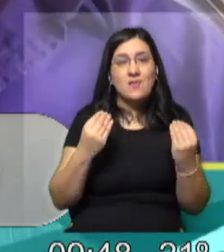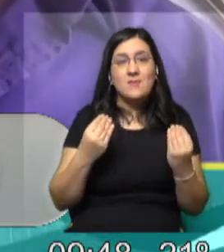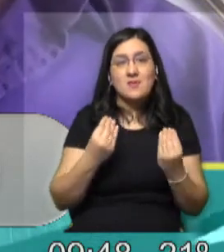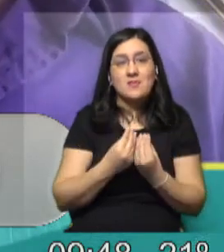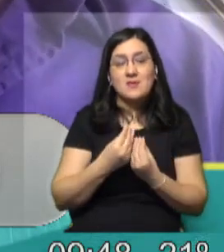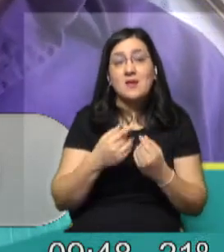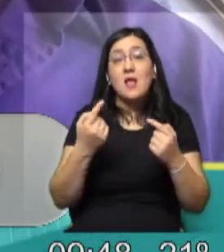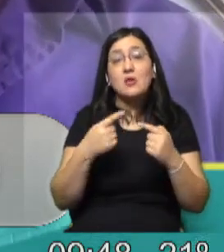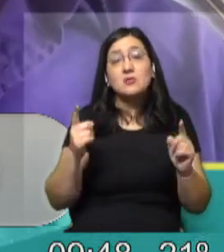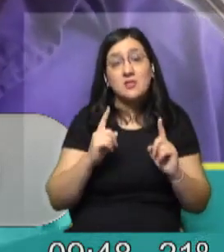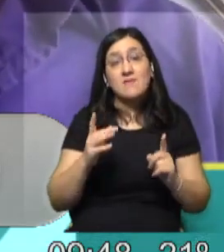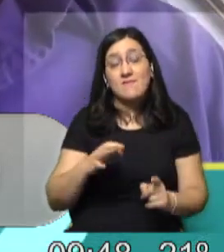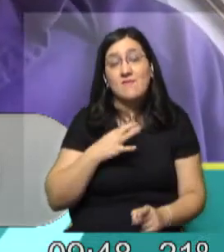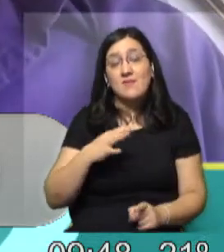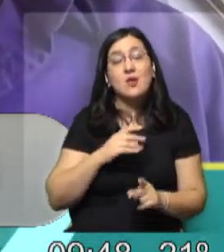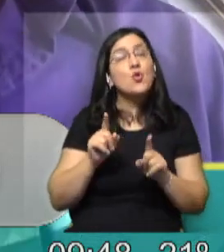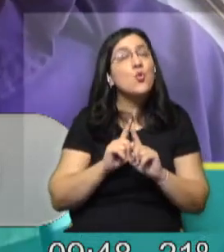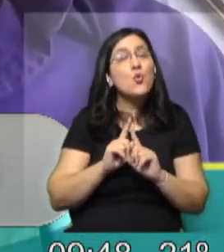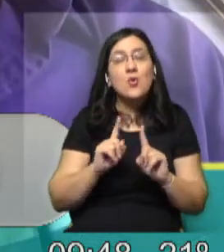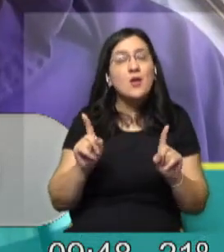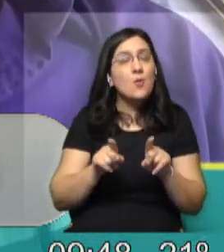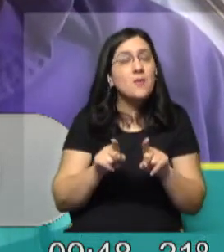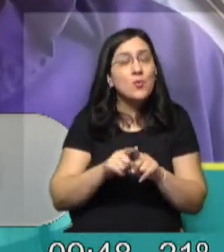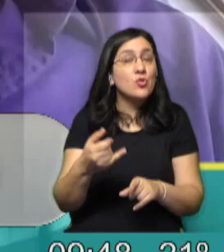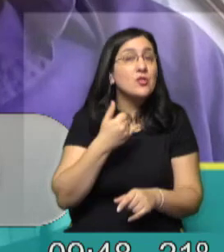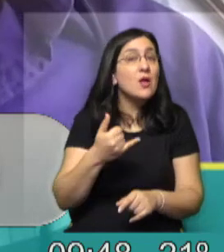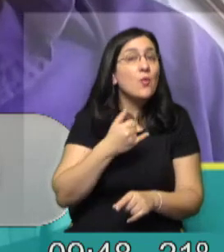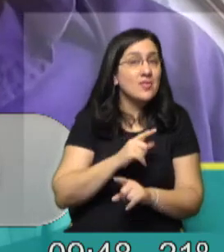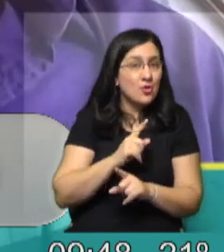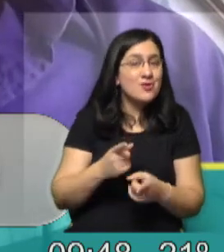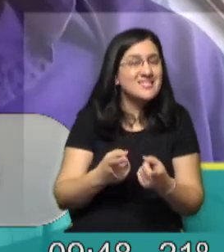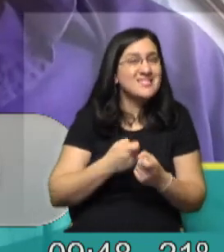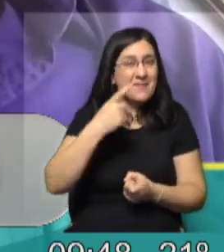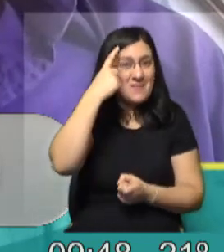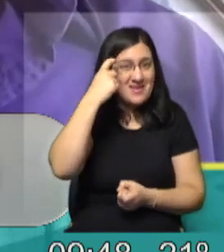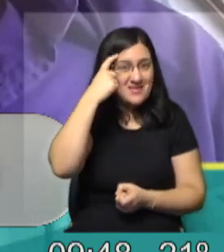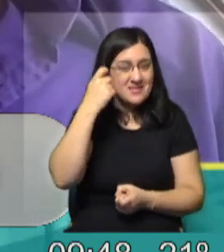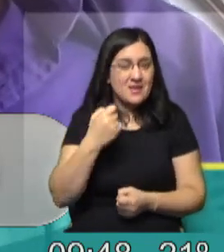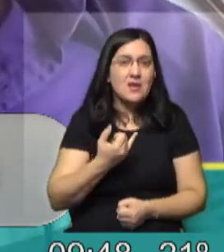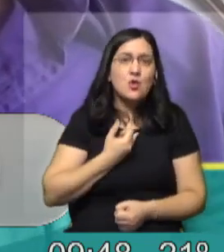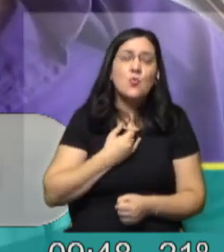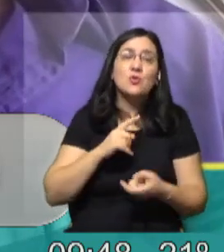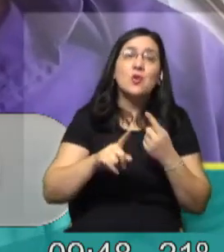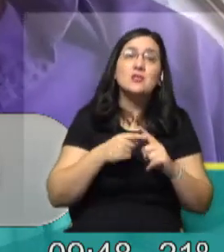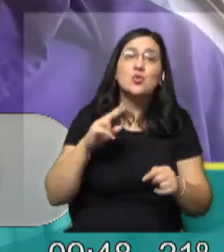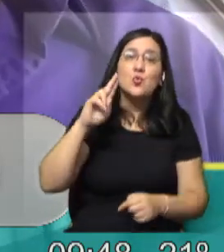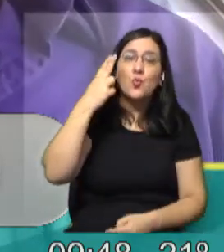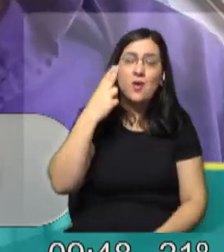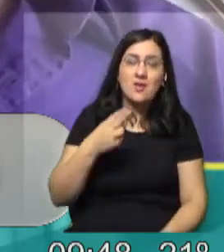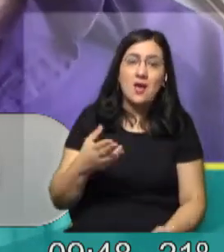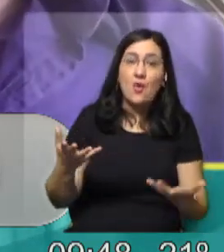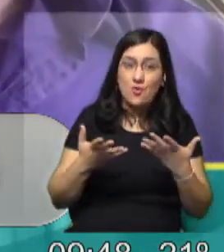vivirlas no es lo mismo cuando te la cuestan Y hoy por hoy cuál es tu tu relación acá con Uruguay en el sentido